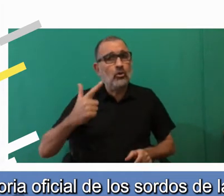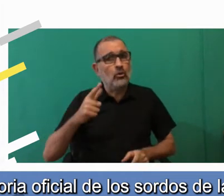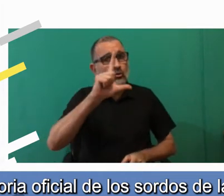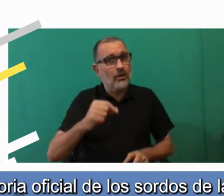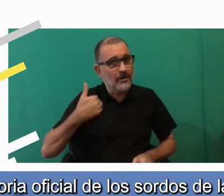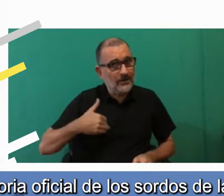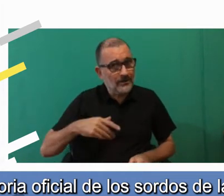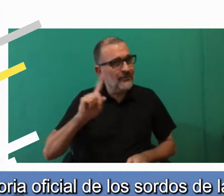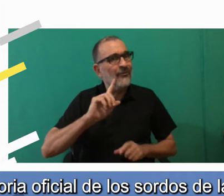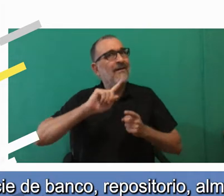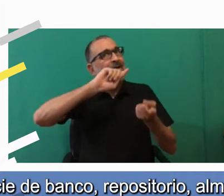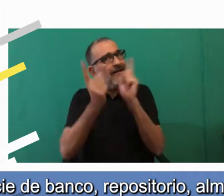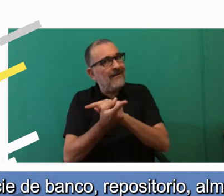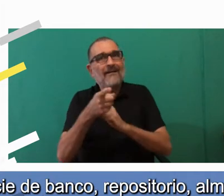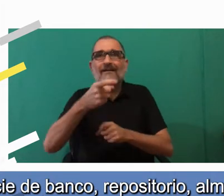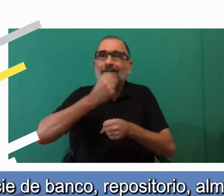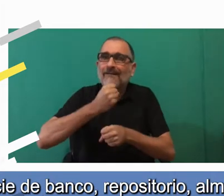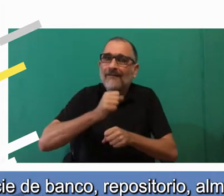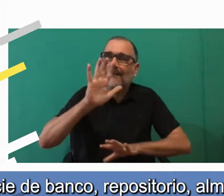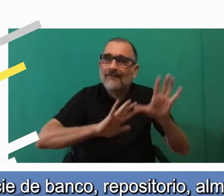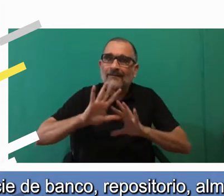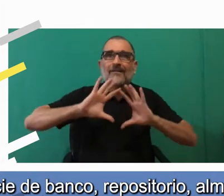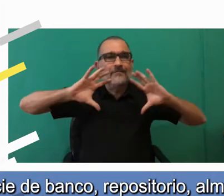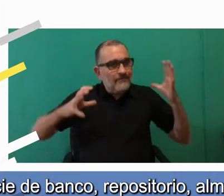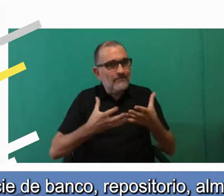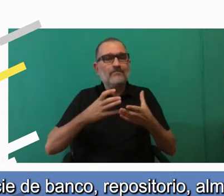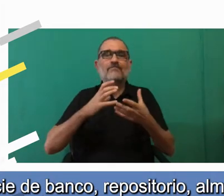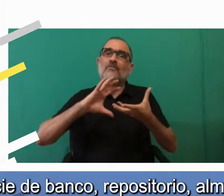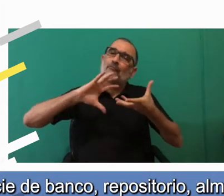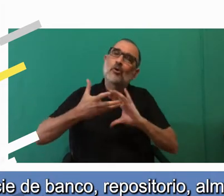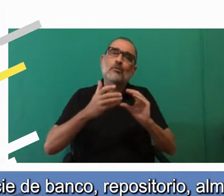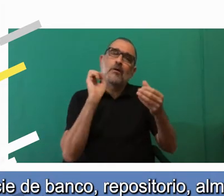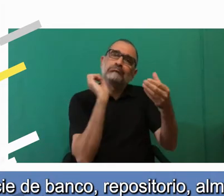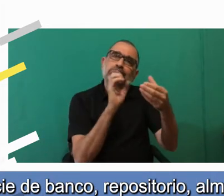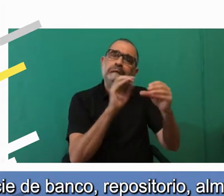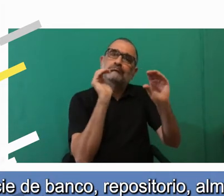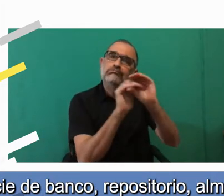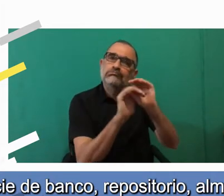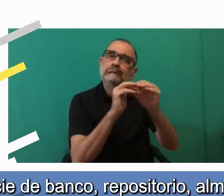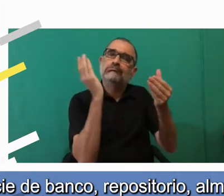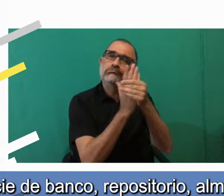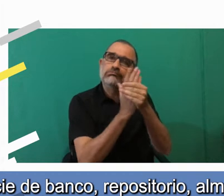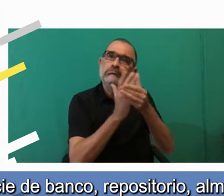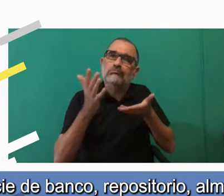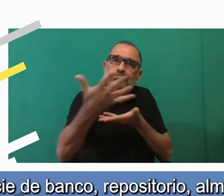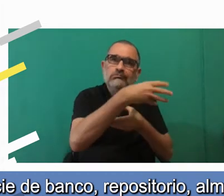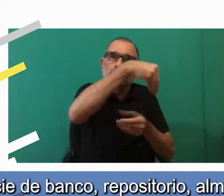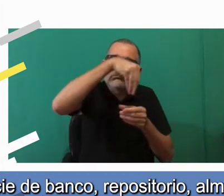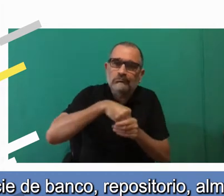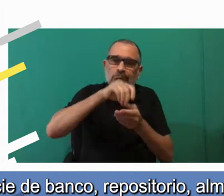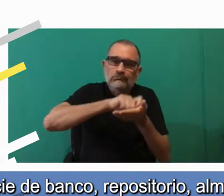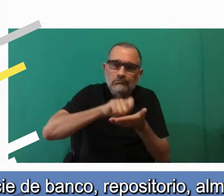y constituir una especie de banco, repositorio, almacenamiento,